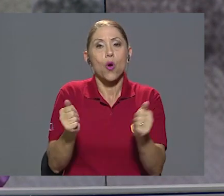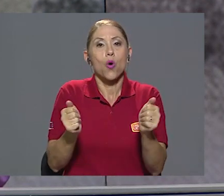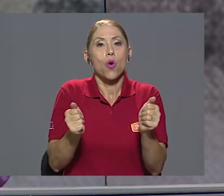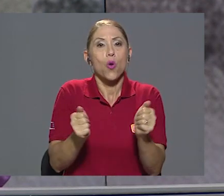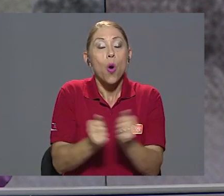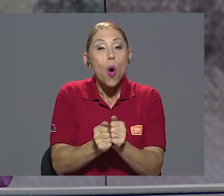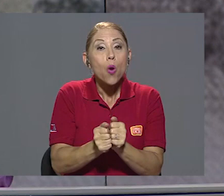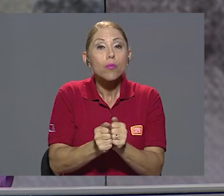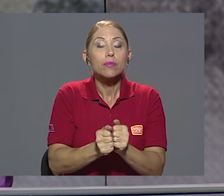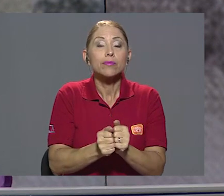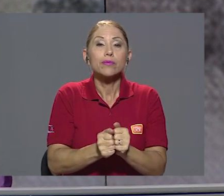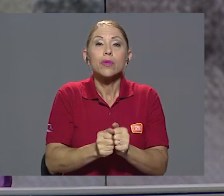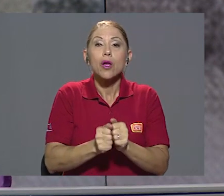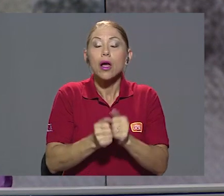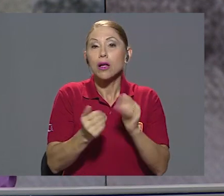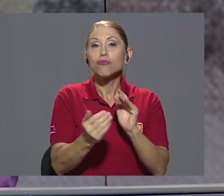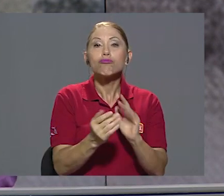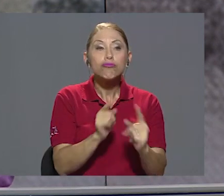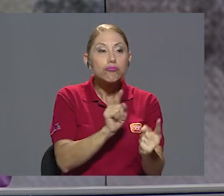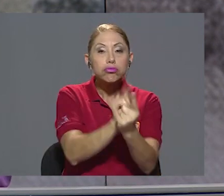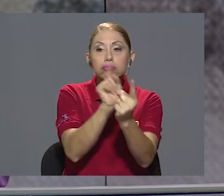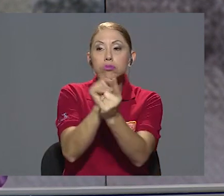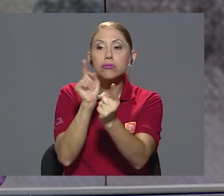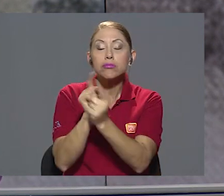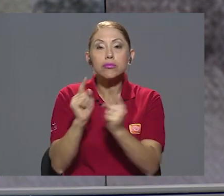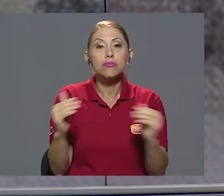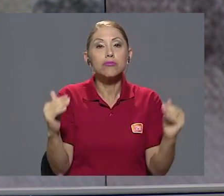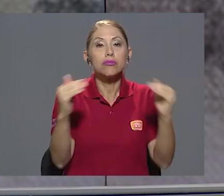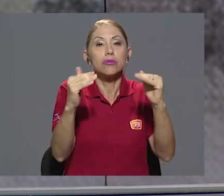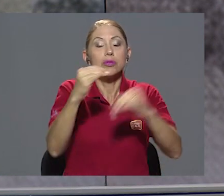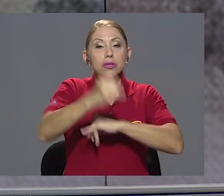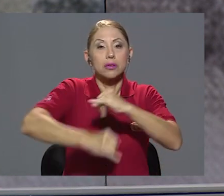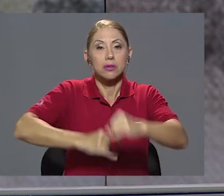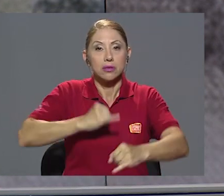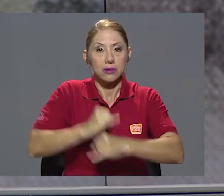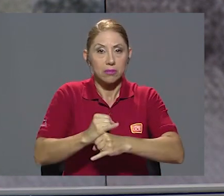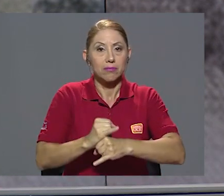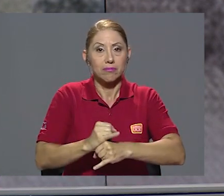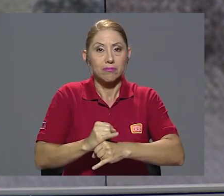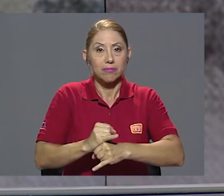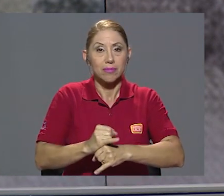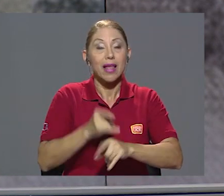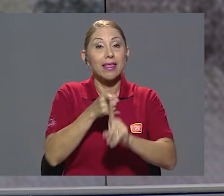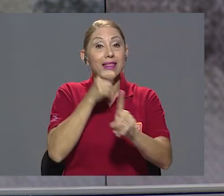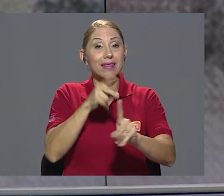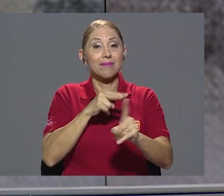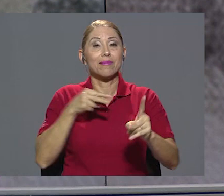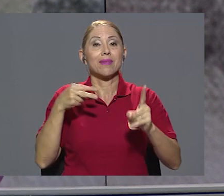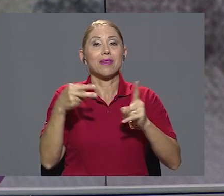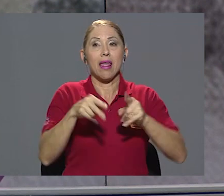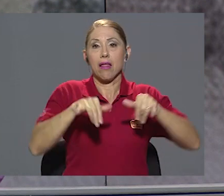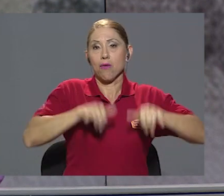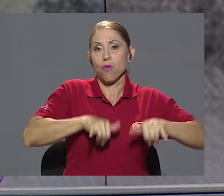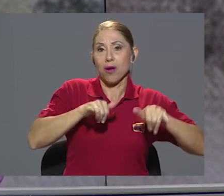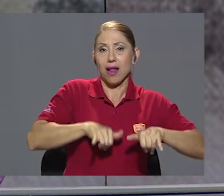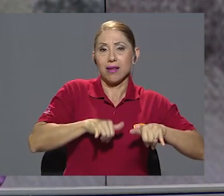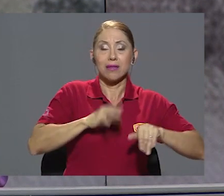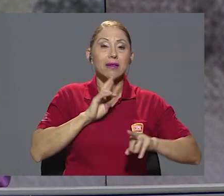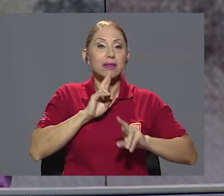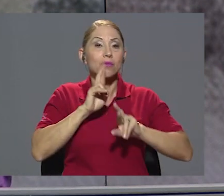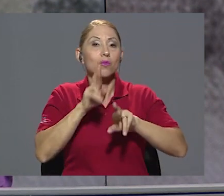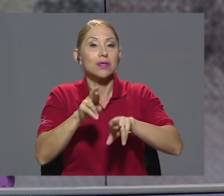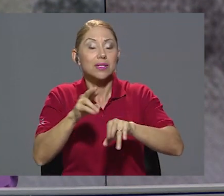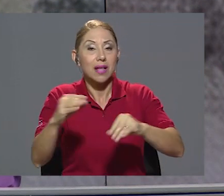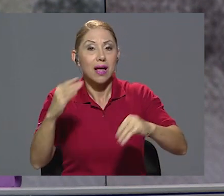y con la internacionalización. Es desde esa mirada local de respuesta regional sin perder